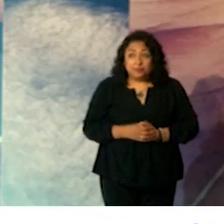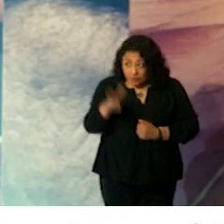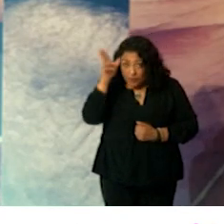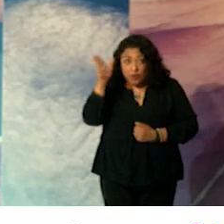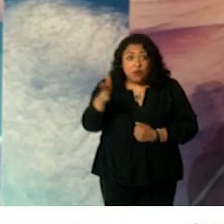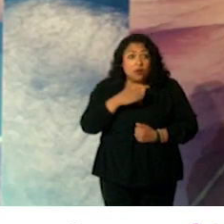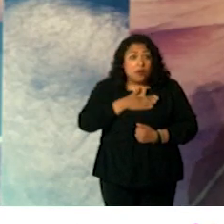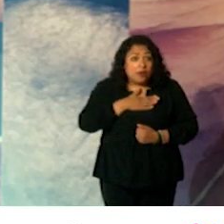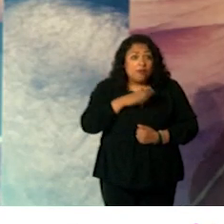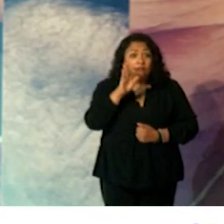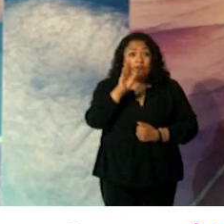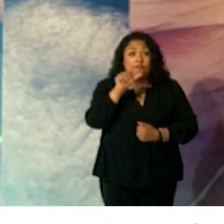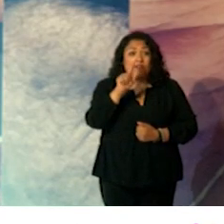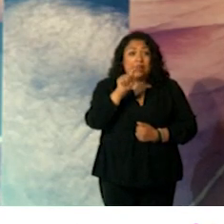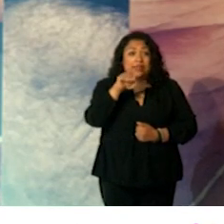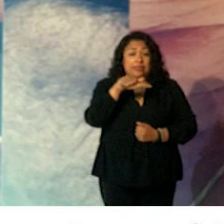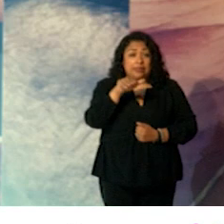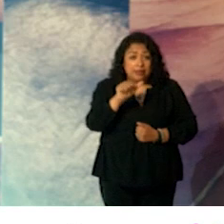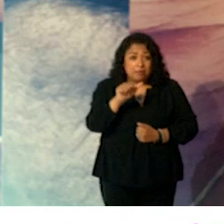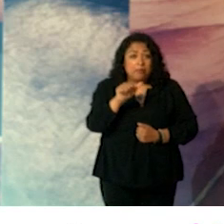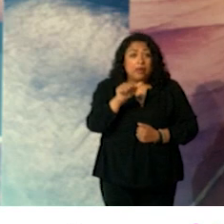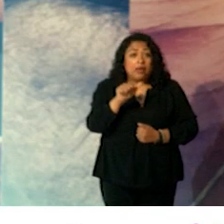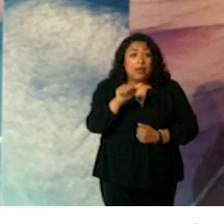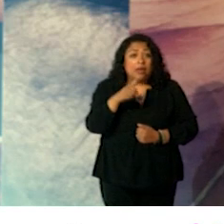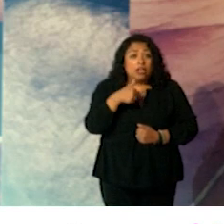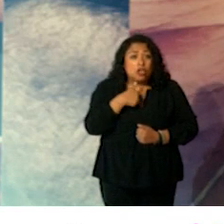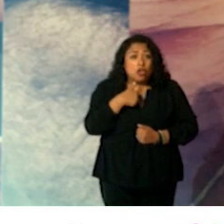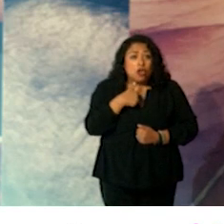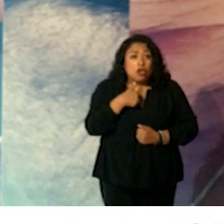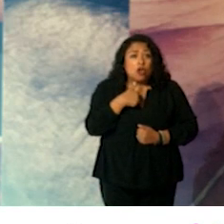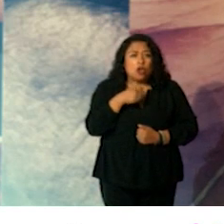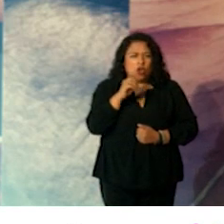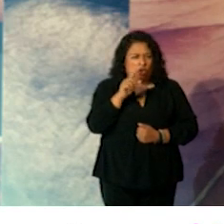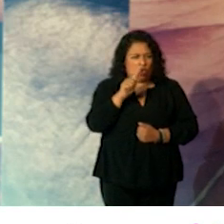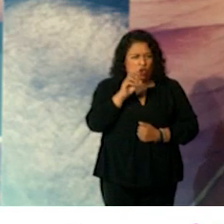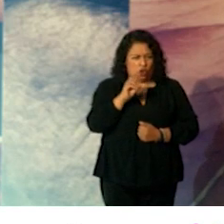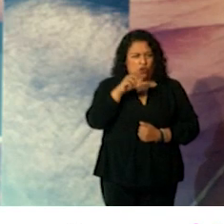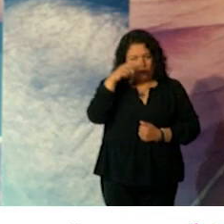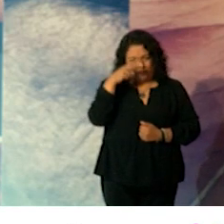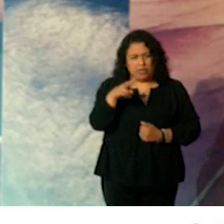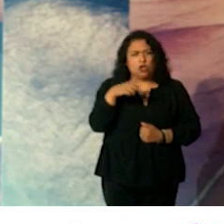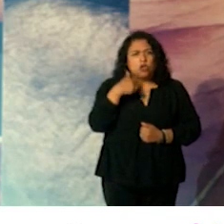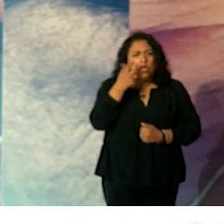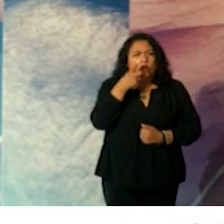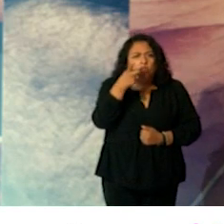Hola, soy Fátima, soy de Otro México y bueno, antes que nada quisiera empezar diciendo